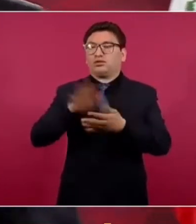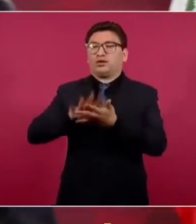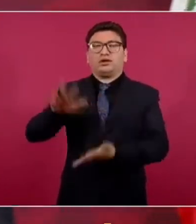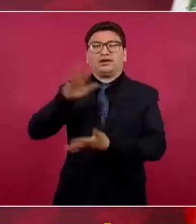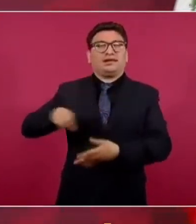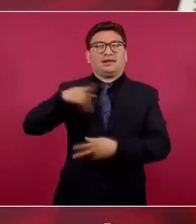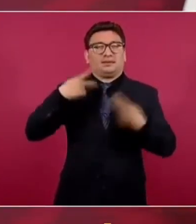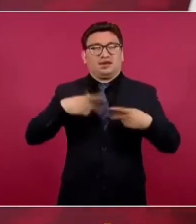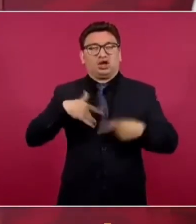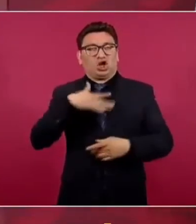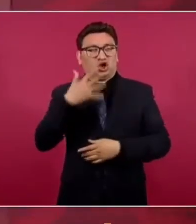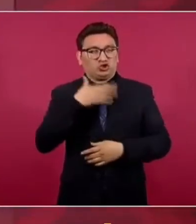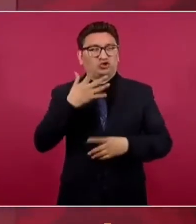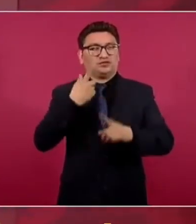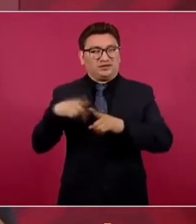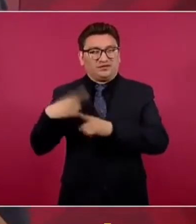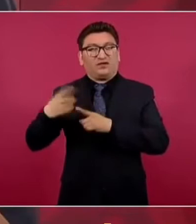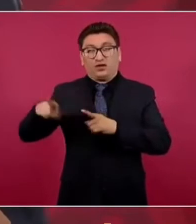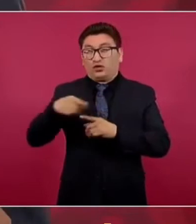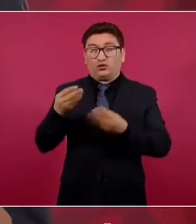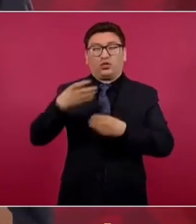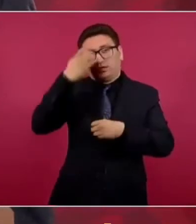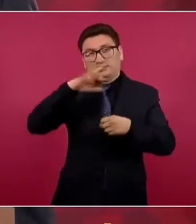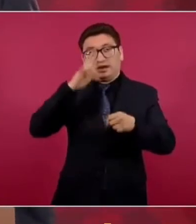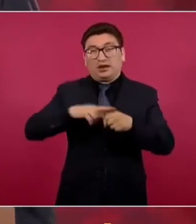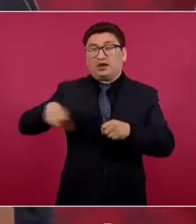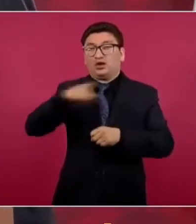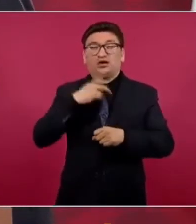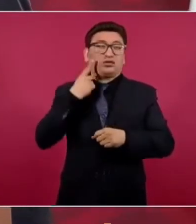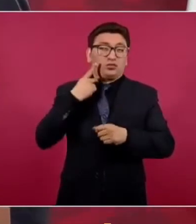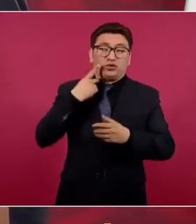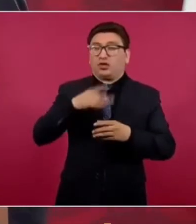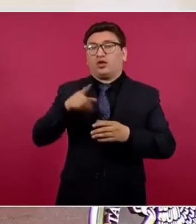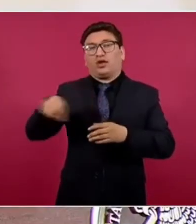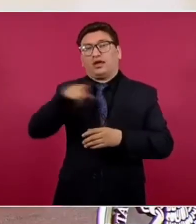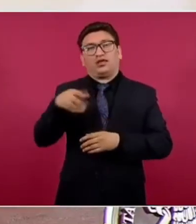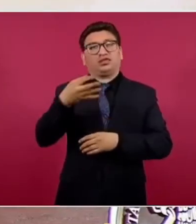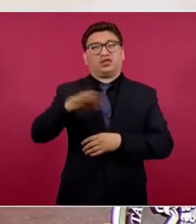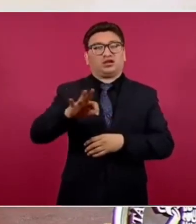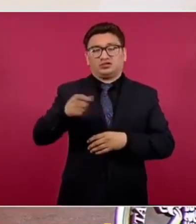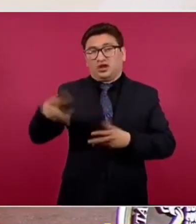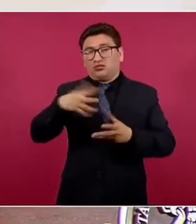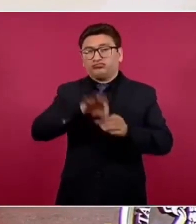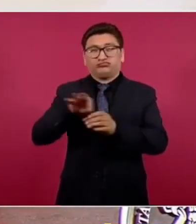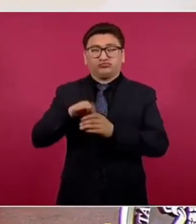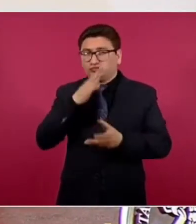los coyotes, los intereses extranjeros, si hay traición de los legisladores,